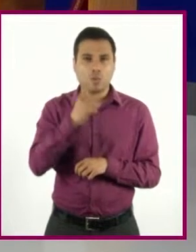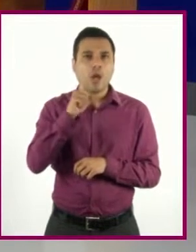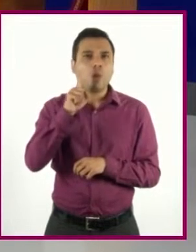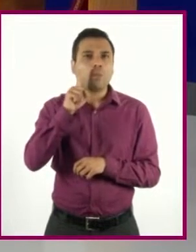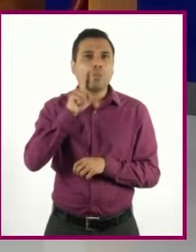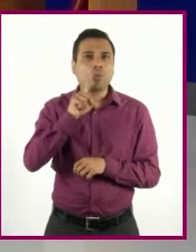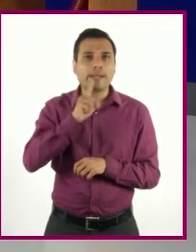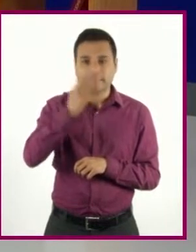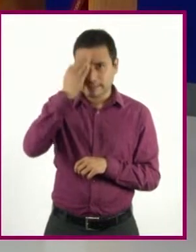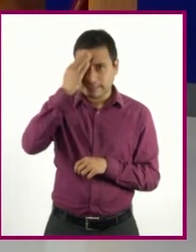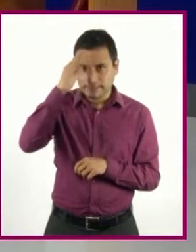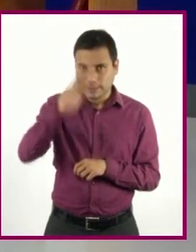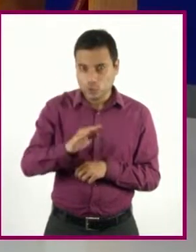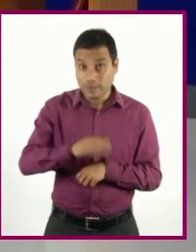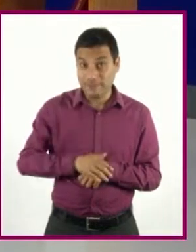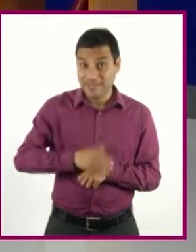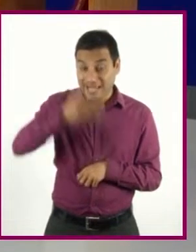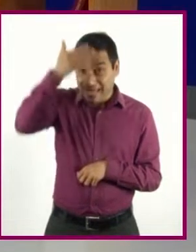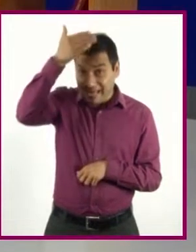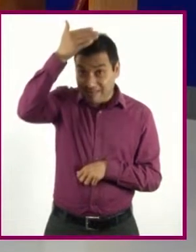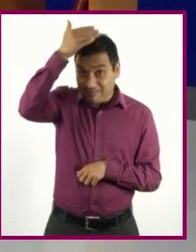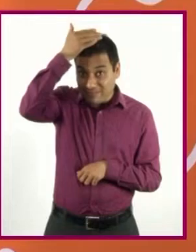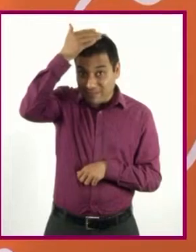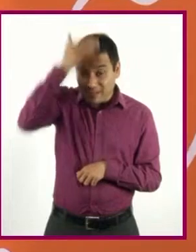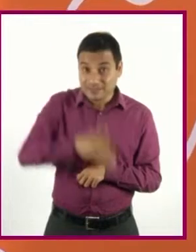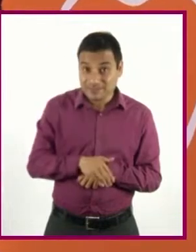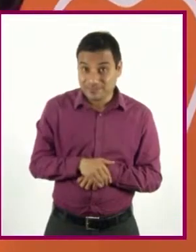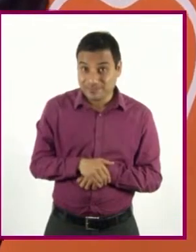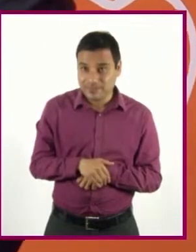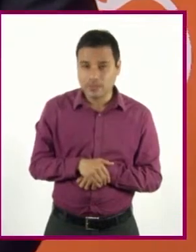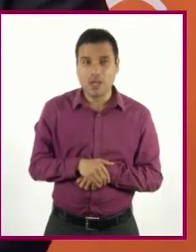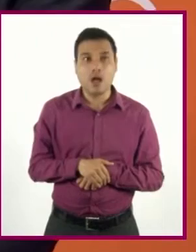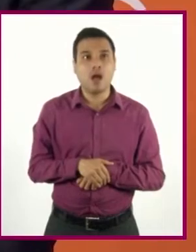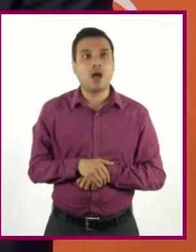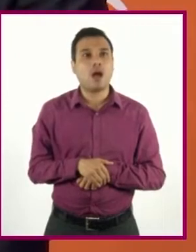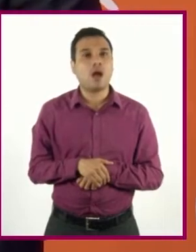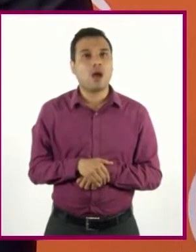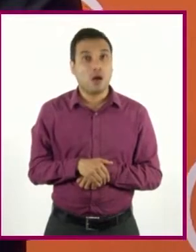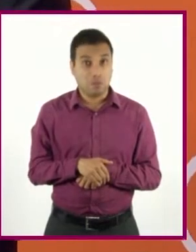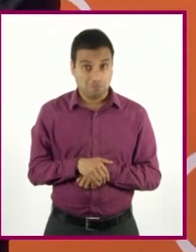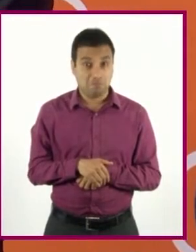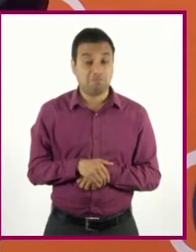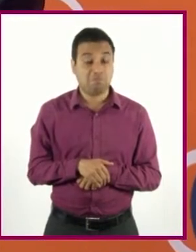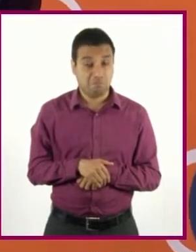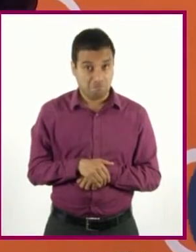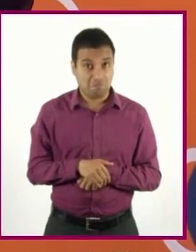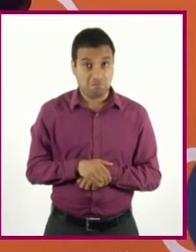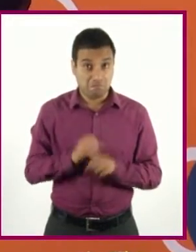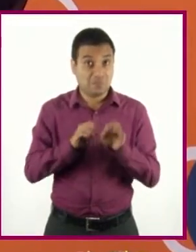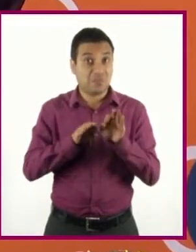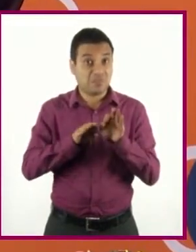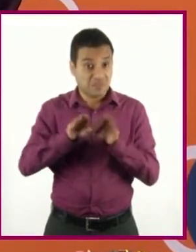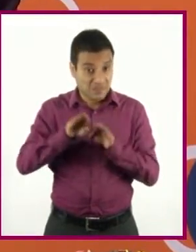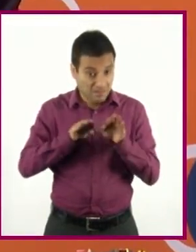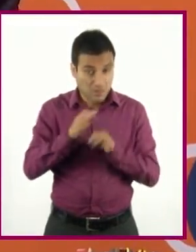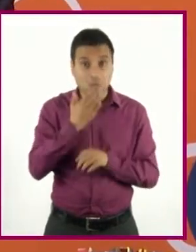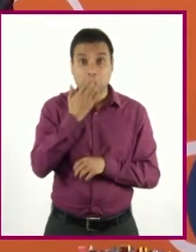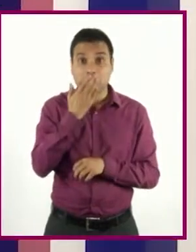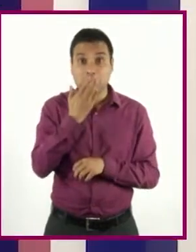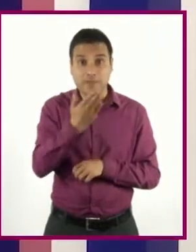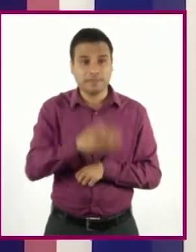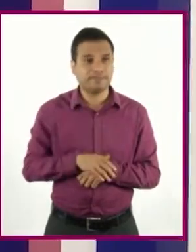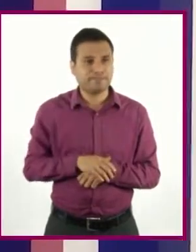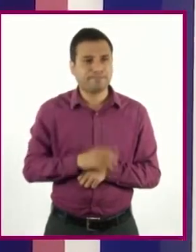es enfermera y bueno. Ah, qué profesión tan noble y tan importante. Muy bien. ¿Y